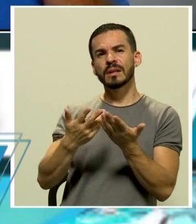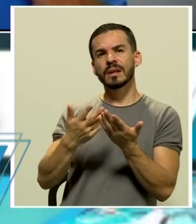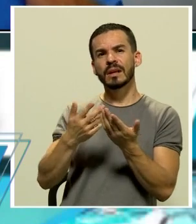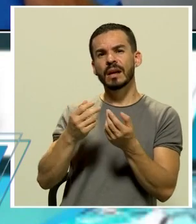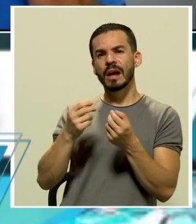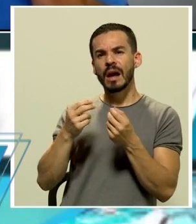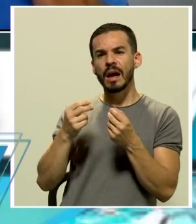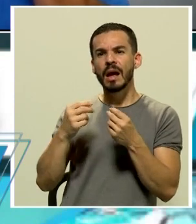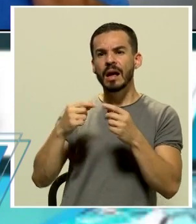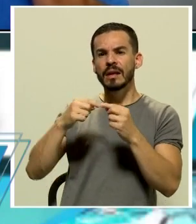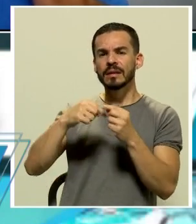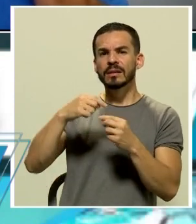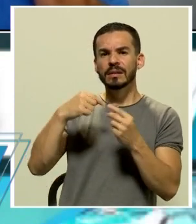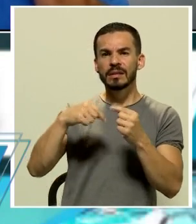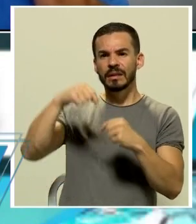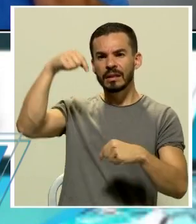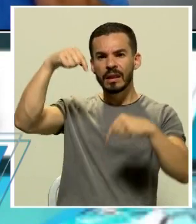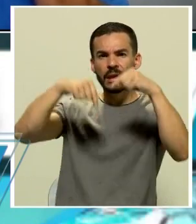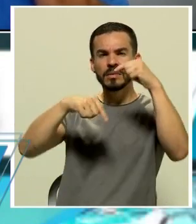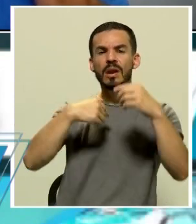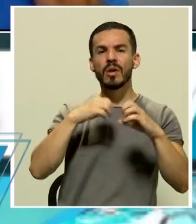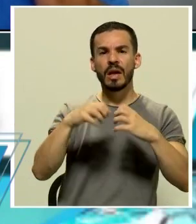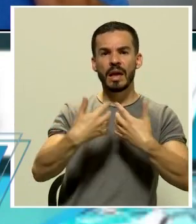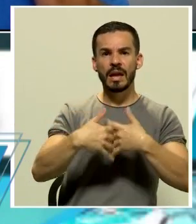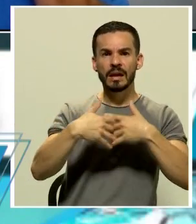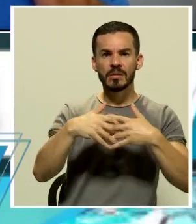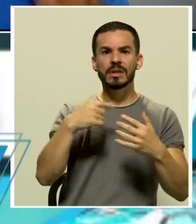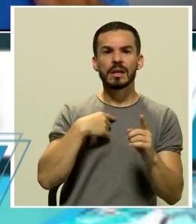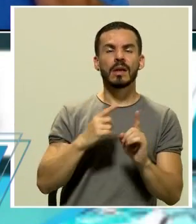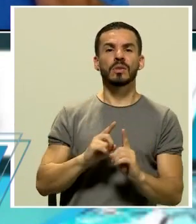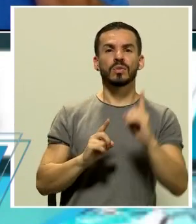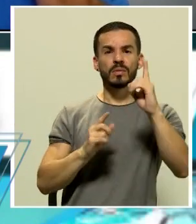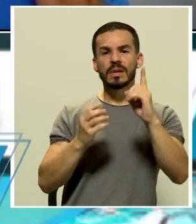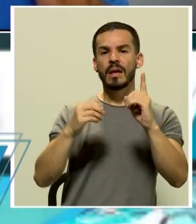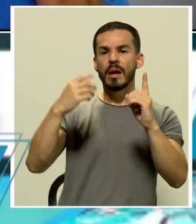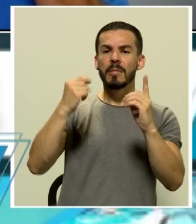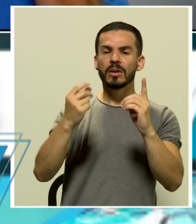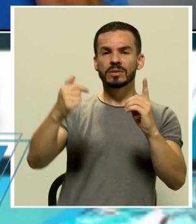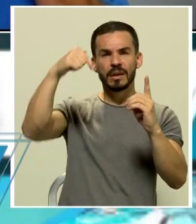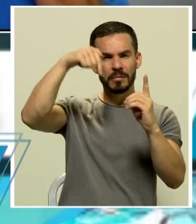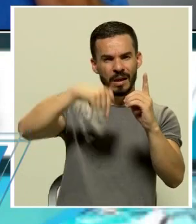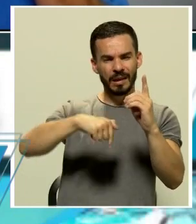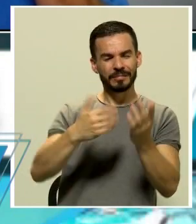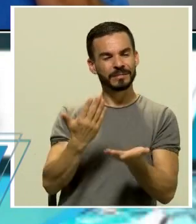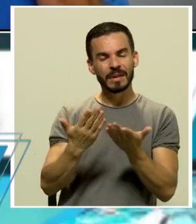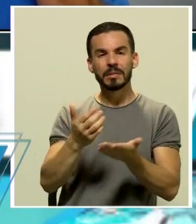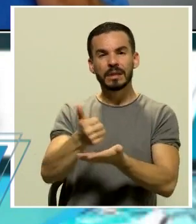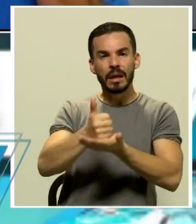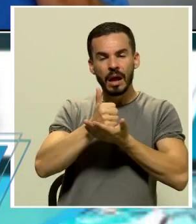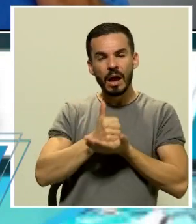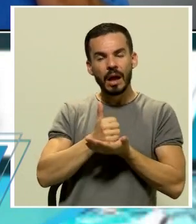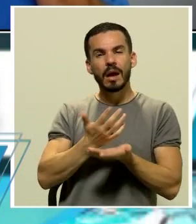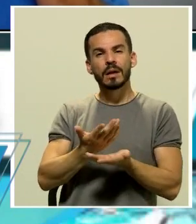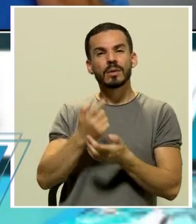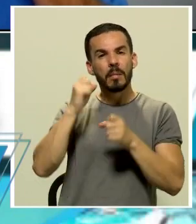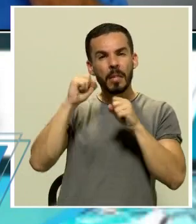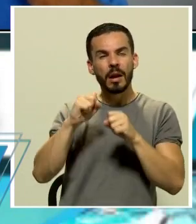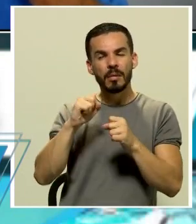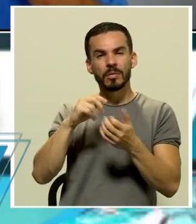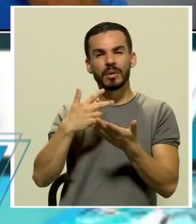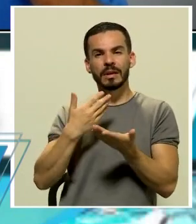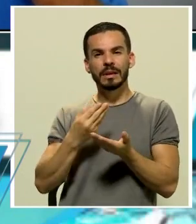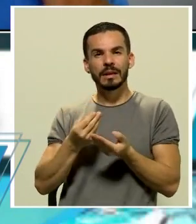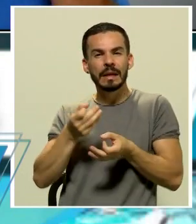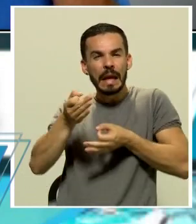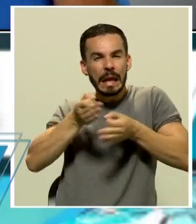transmisión asimétrica. Los equipos tienen una velocidad de subida y una velocidad de bajada. Tal vez si nos ayuda un poco para las